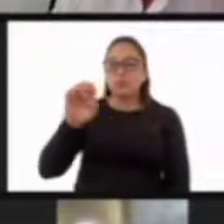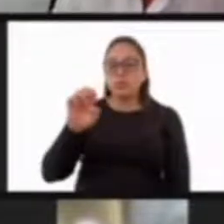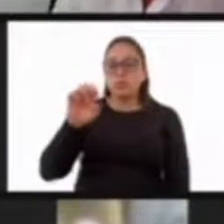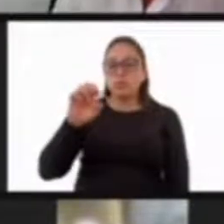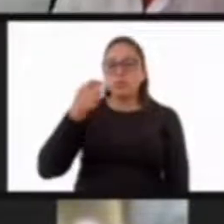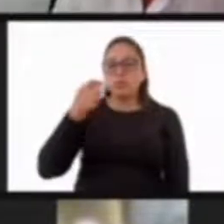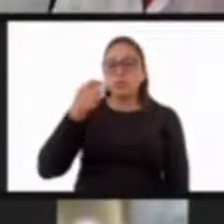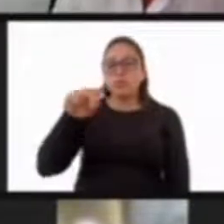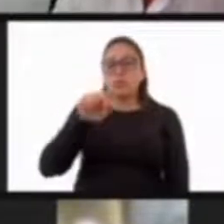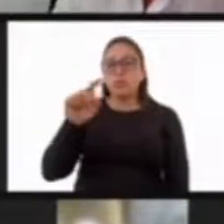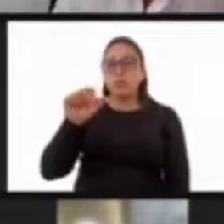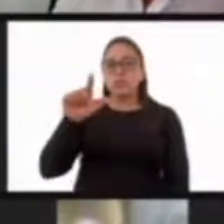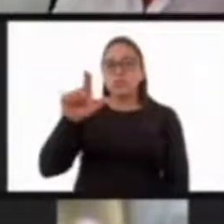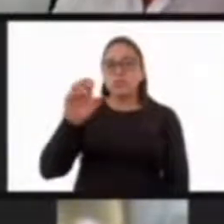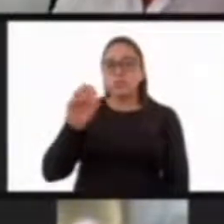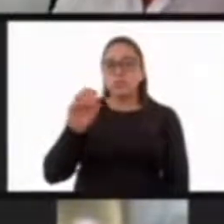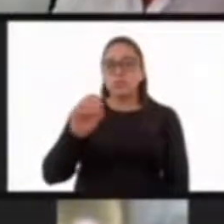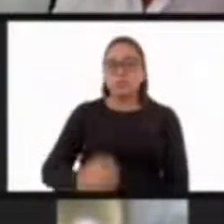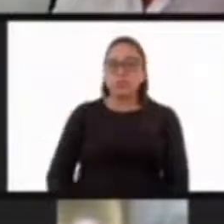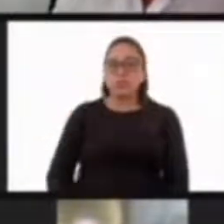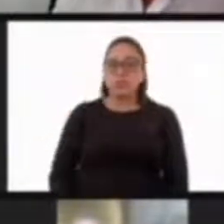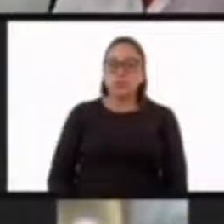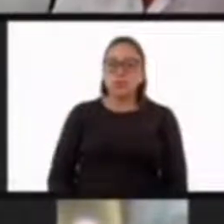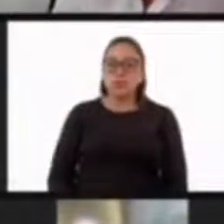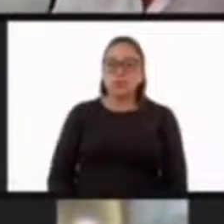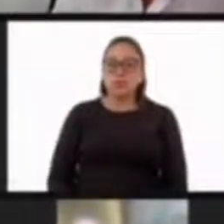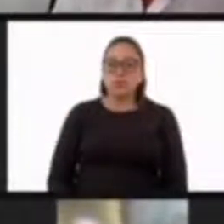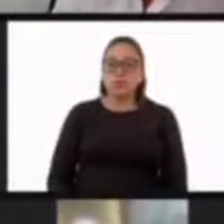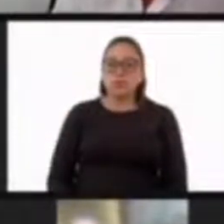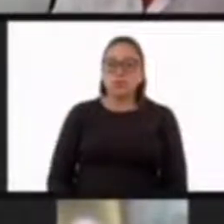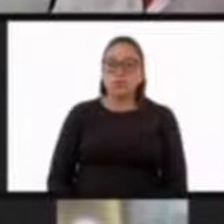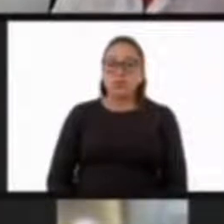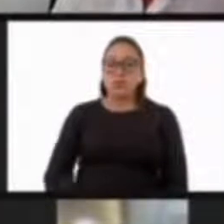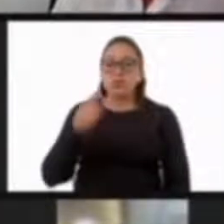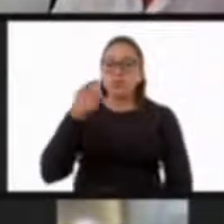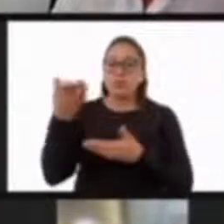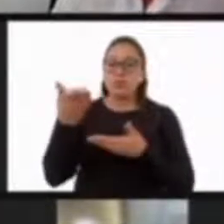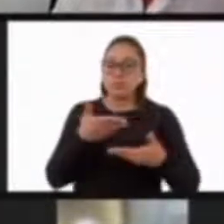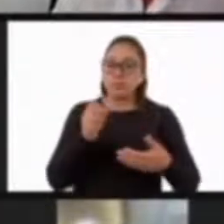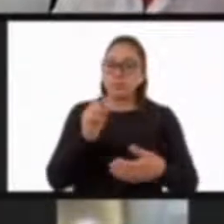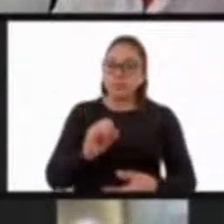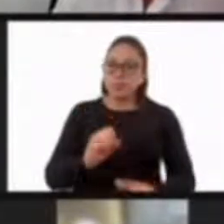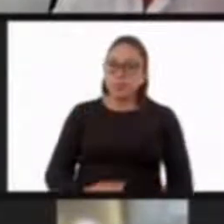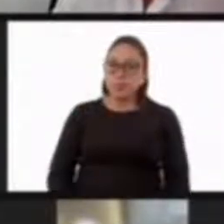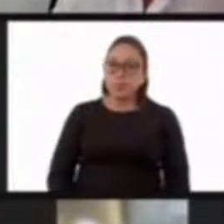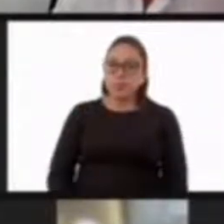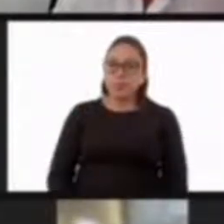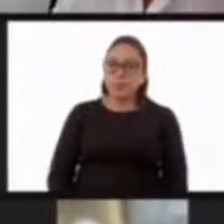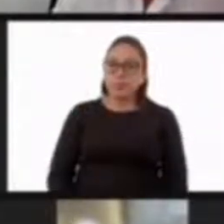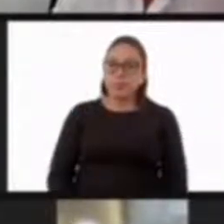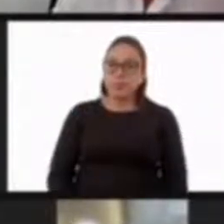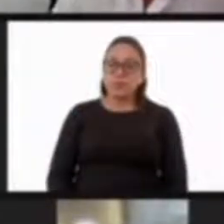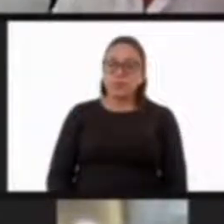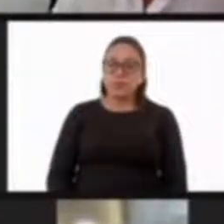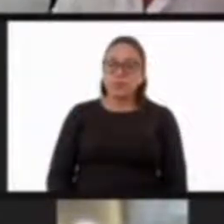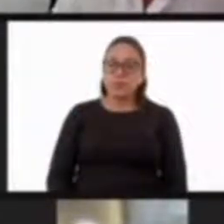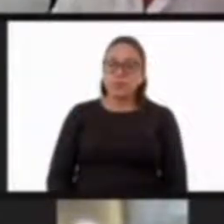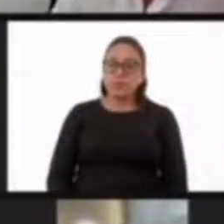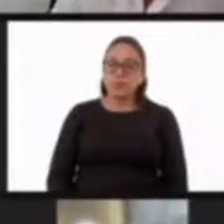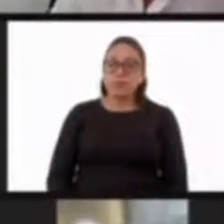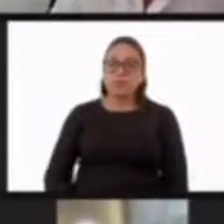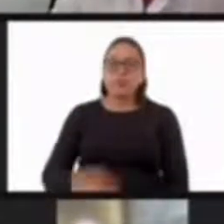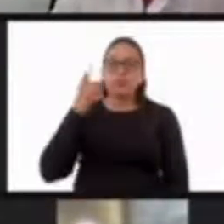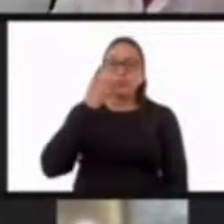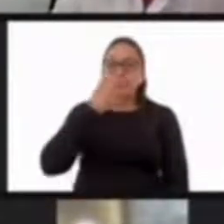que a través de la policía cibernéticas en investigadas y eliminadas las páginas fraudulentas en internet que ofrecen viajes de bajo costo para estafar a usuarios